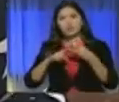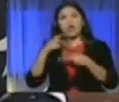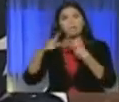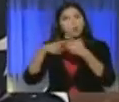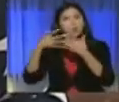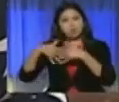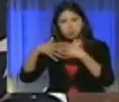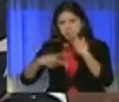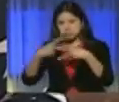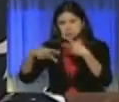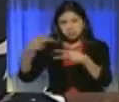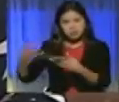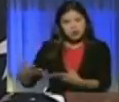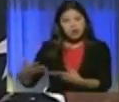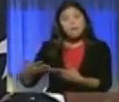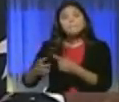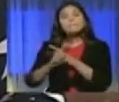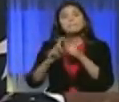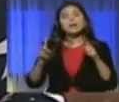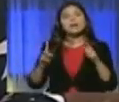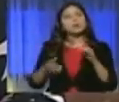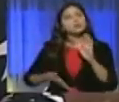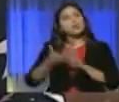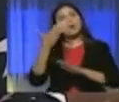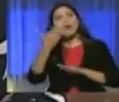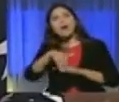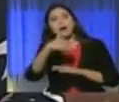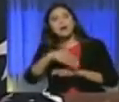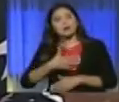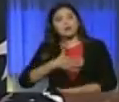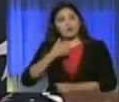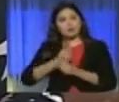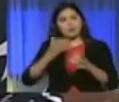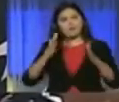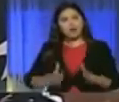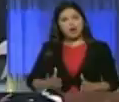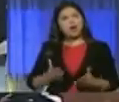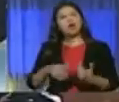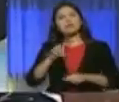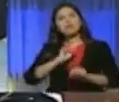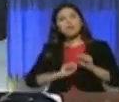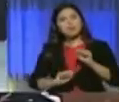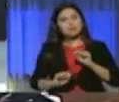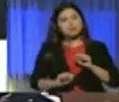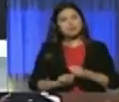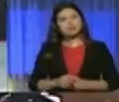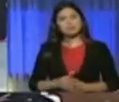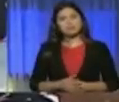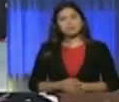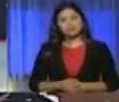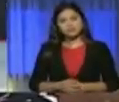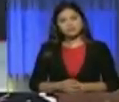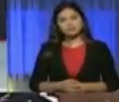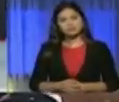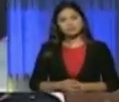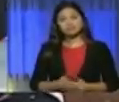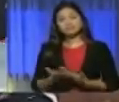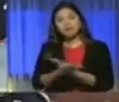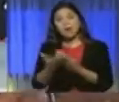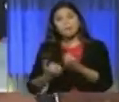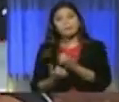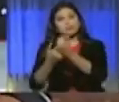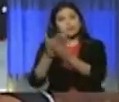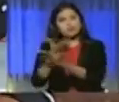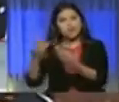y salimos a la calle como clase a defender a la clase obrera,